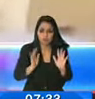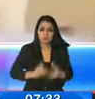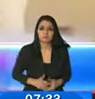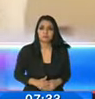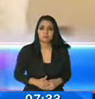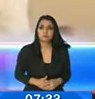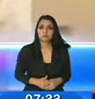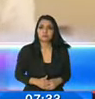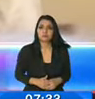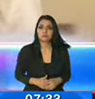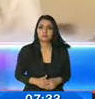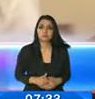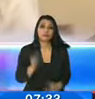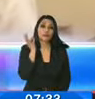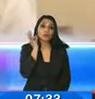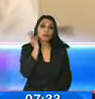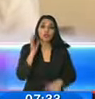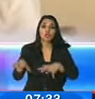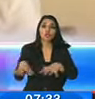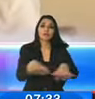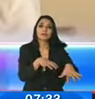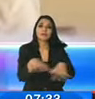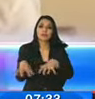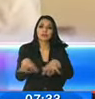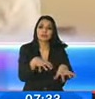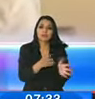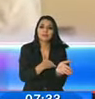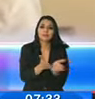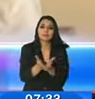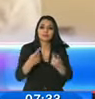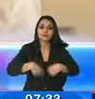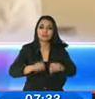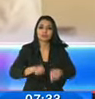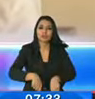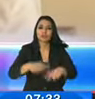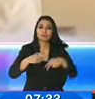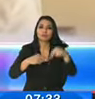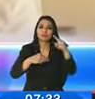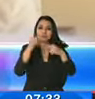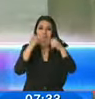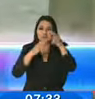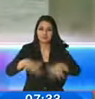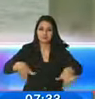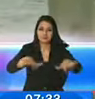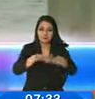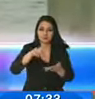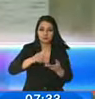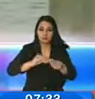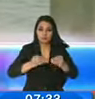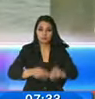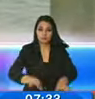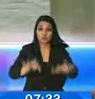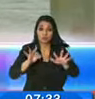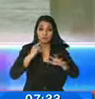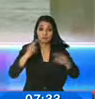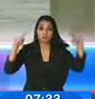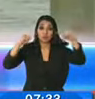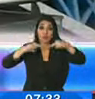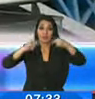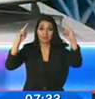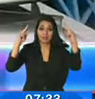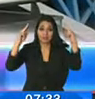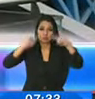su parte, la coordinadora zonal 8 del Servicio de Contratación de Obras, SECOB, dijo que el puente basculante que une a la isla Santay